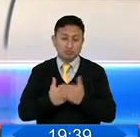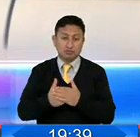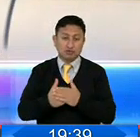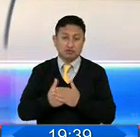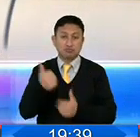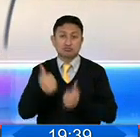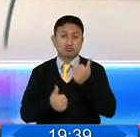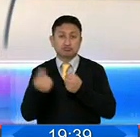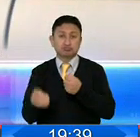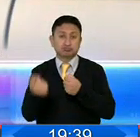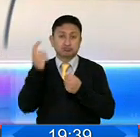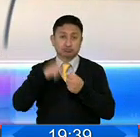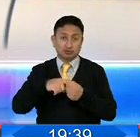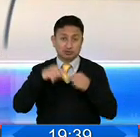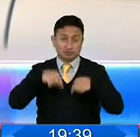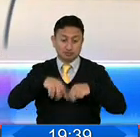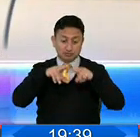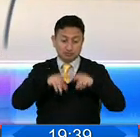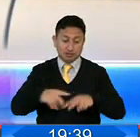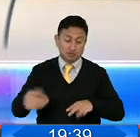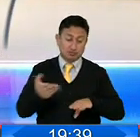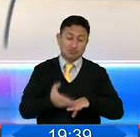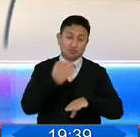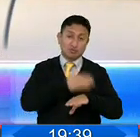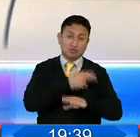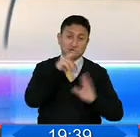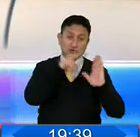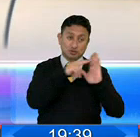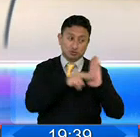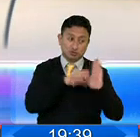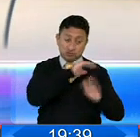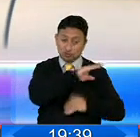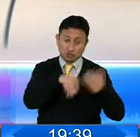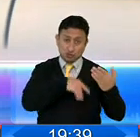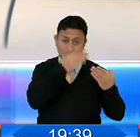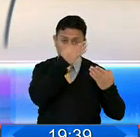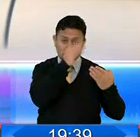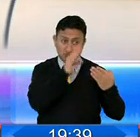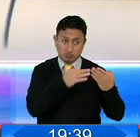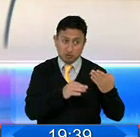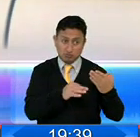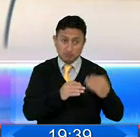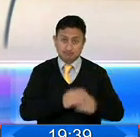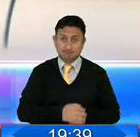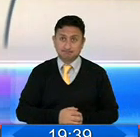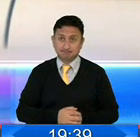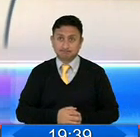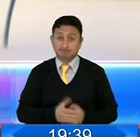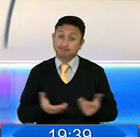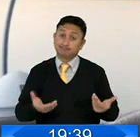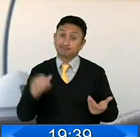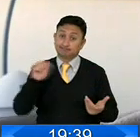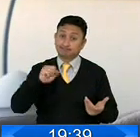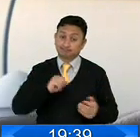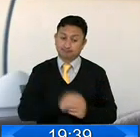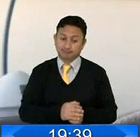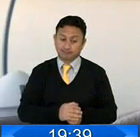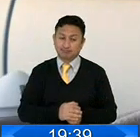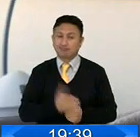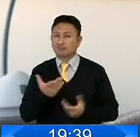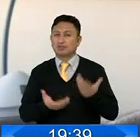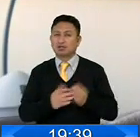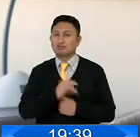donde se hace un chequeo del cumplimiento de todas las normas de democracia interna, y obviamente si se incurre